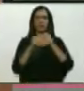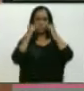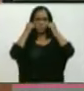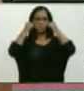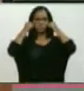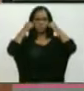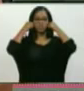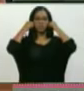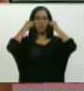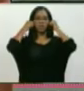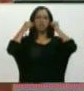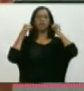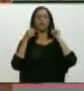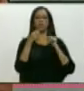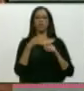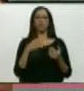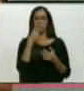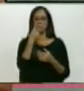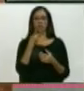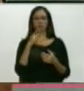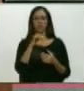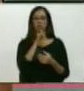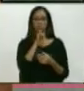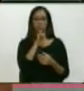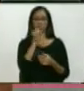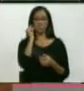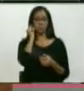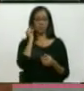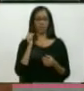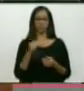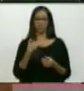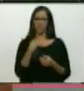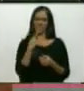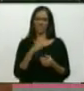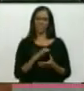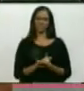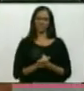Yo cuando vi la noticia de Aída, yo dije...